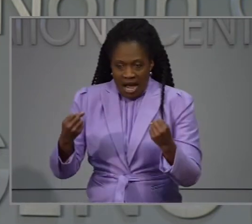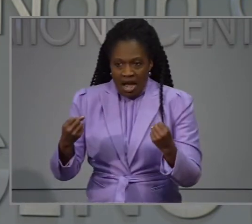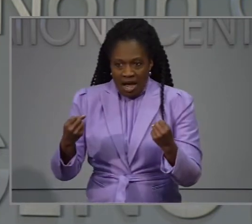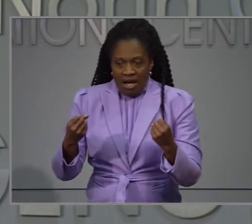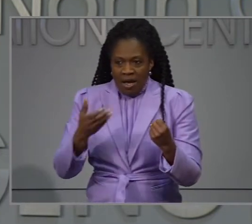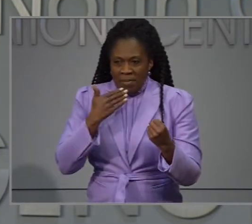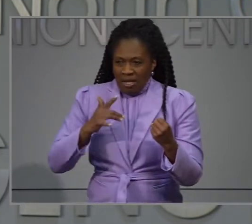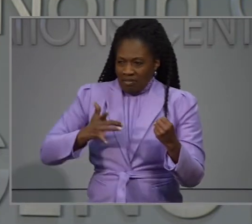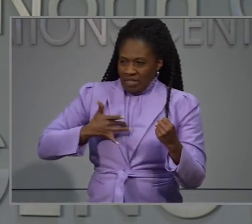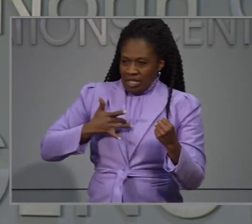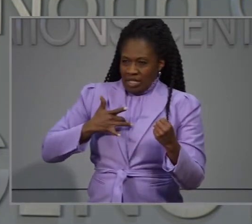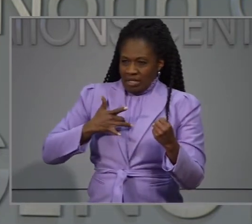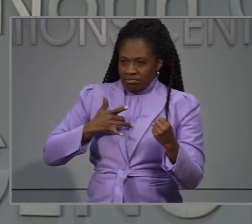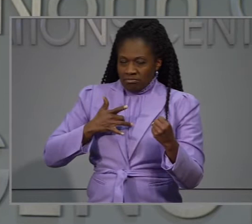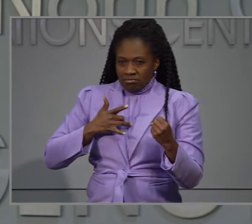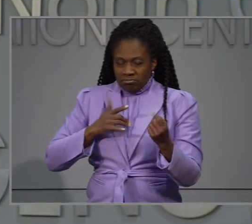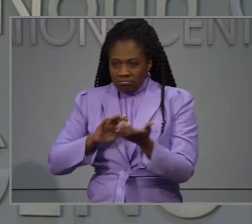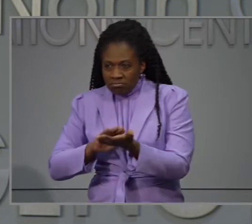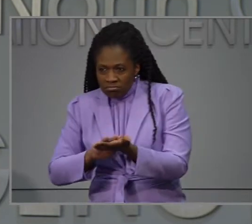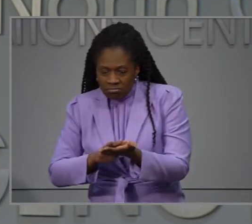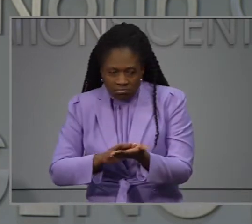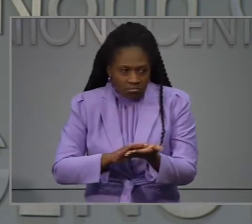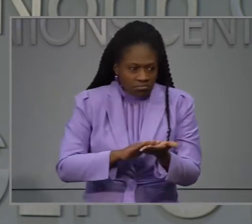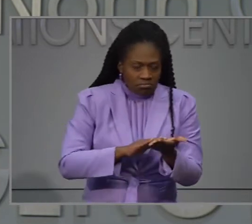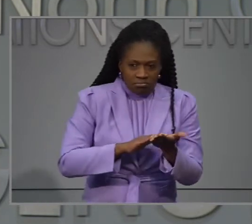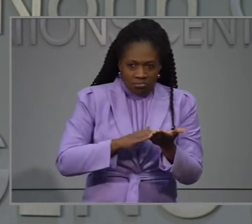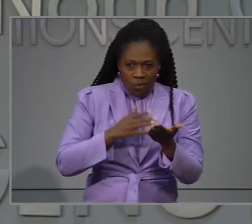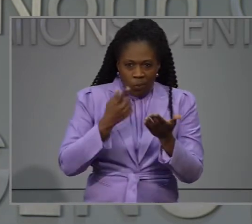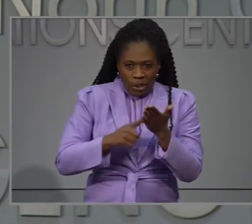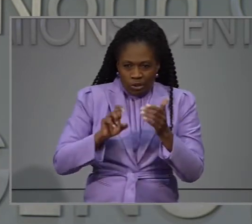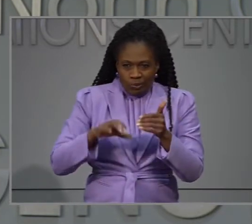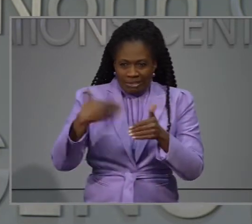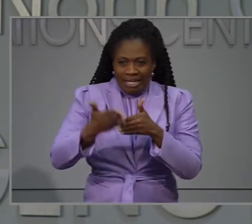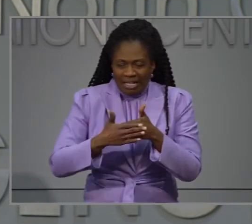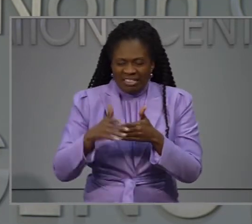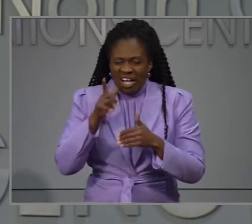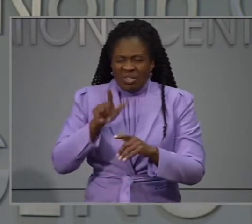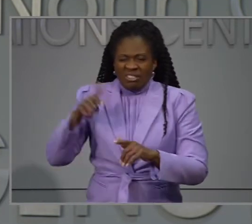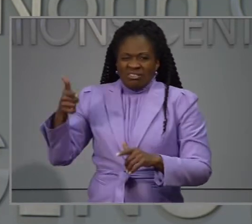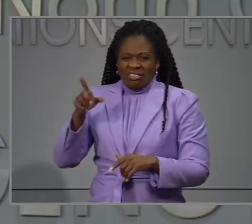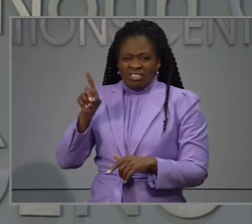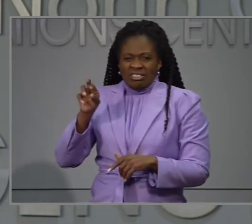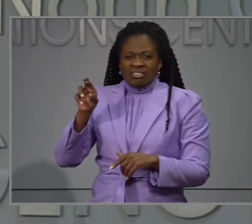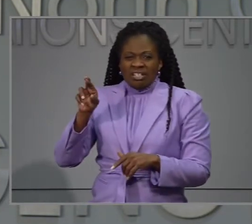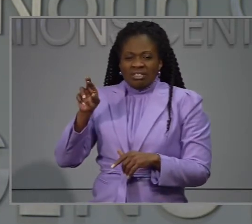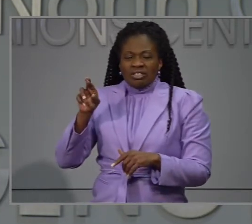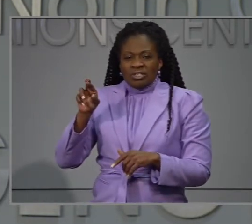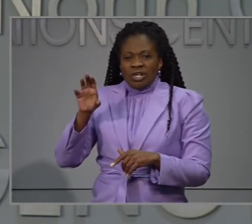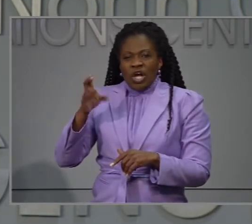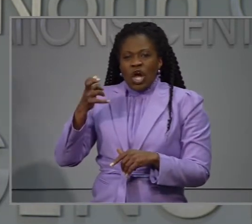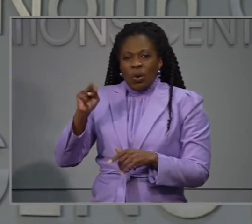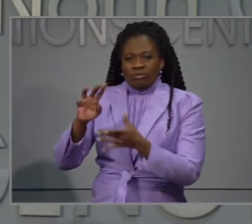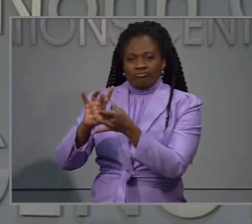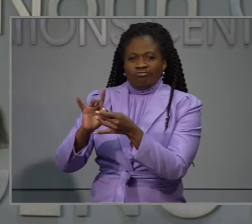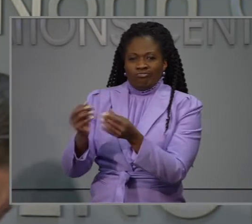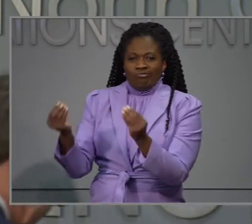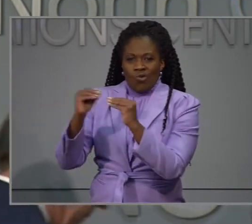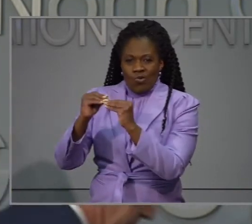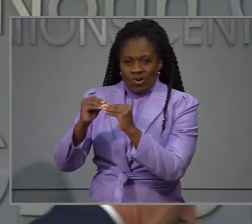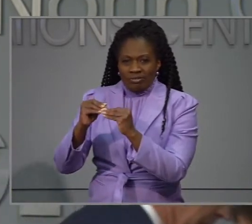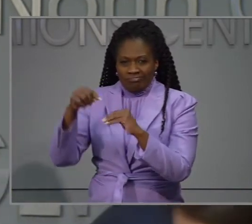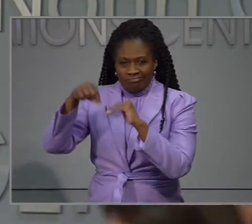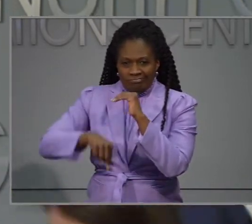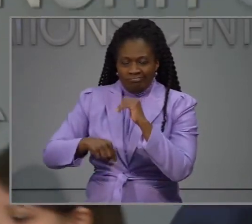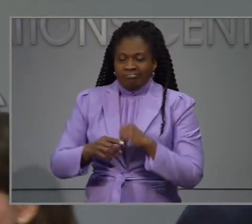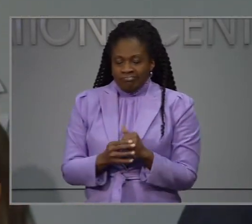ya se han recuperado para darnos una mejor idea de la amplitud voy a permitir que la doctora ko vena hable al respecto